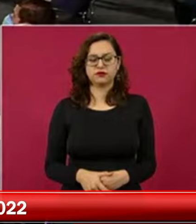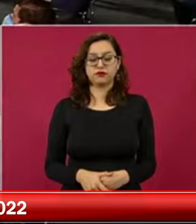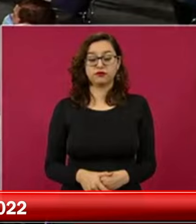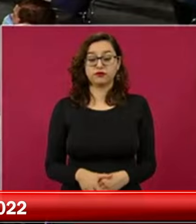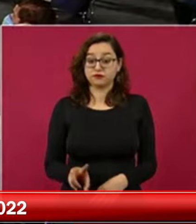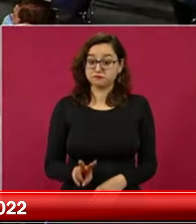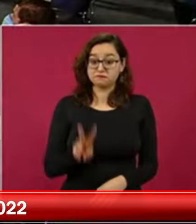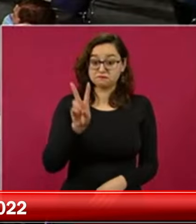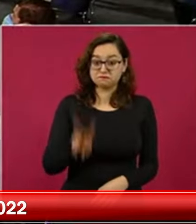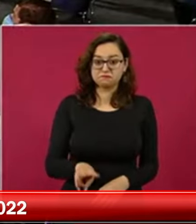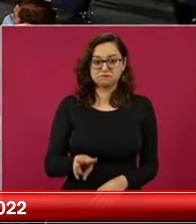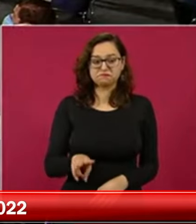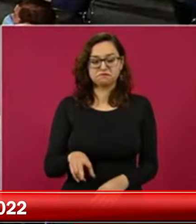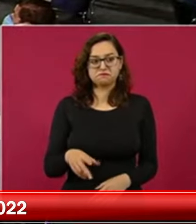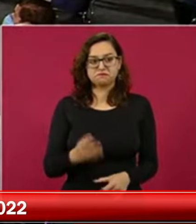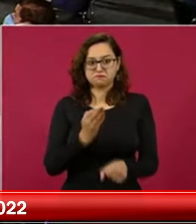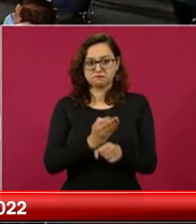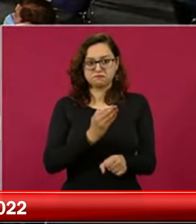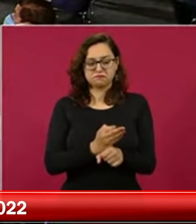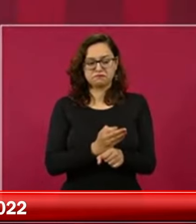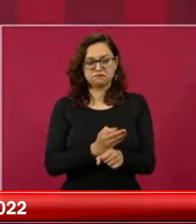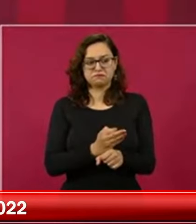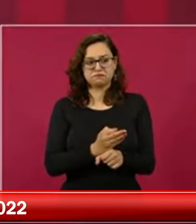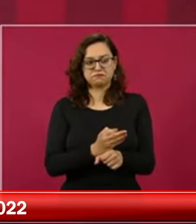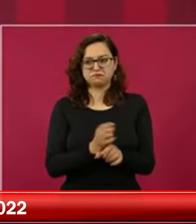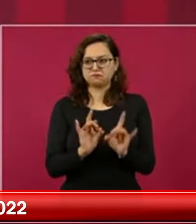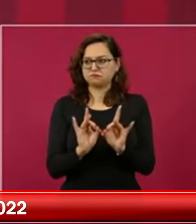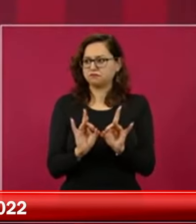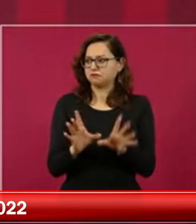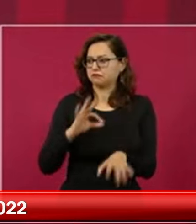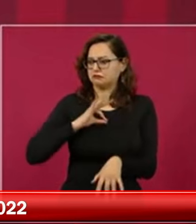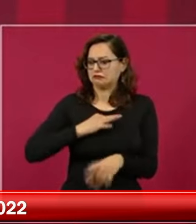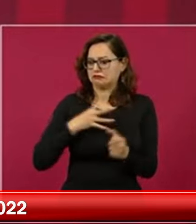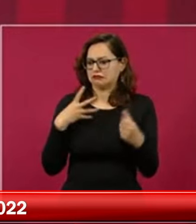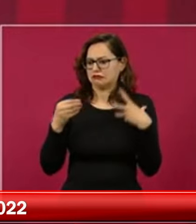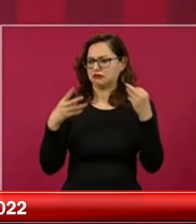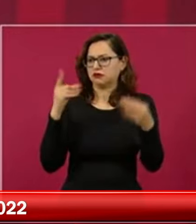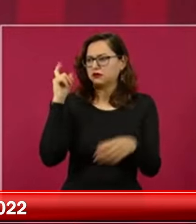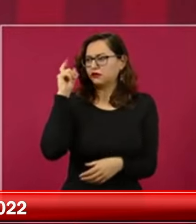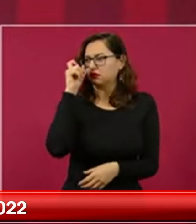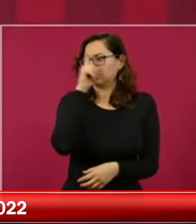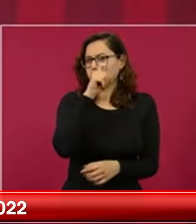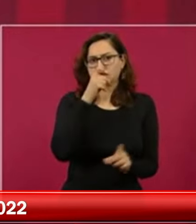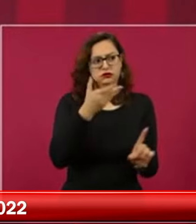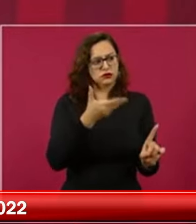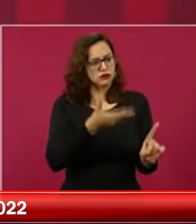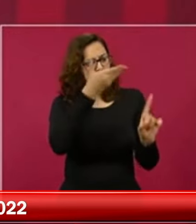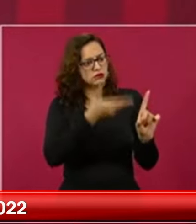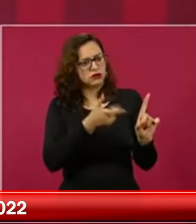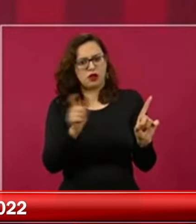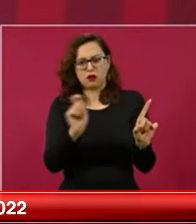dicha el que contemos en una circunstancia tan difícil con un